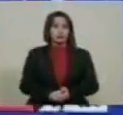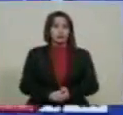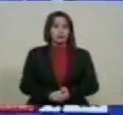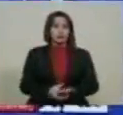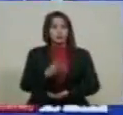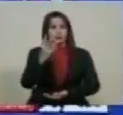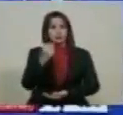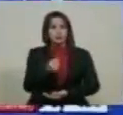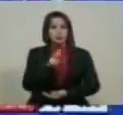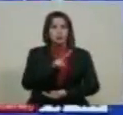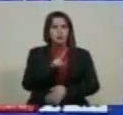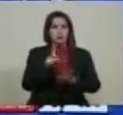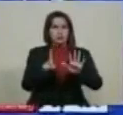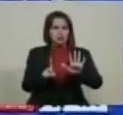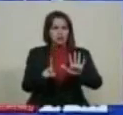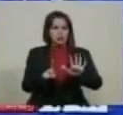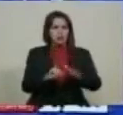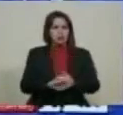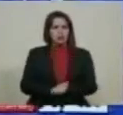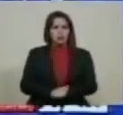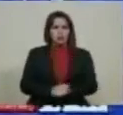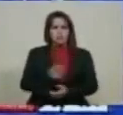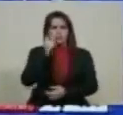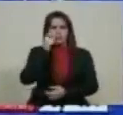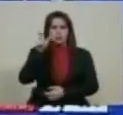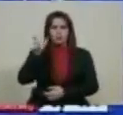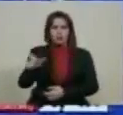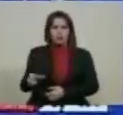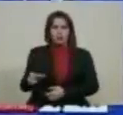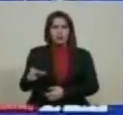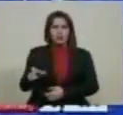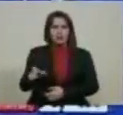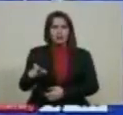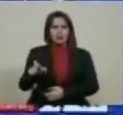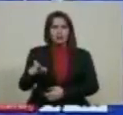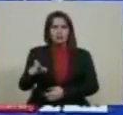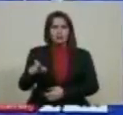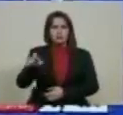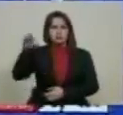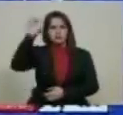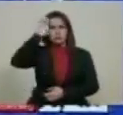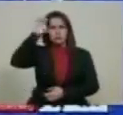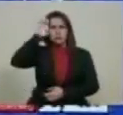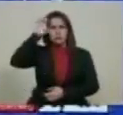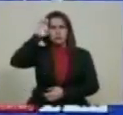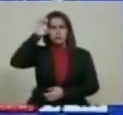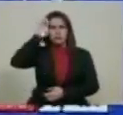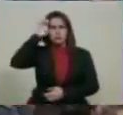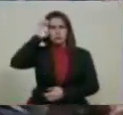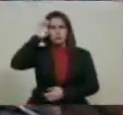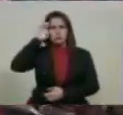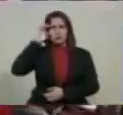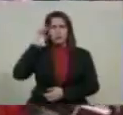Número 26, el compañero Elías Agua Milano.